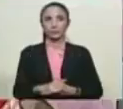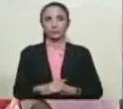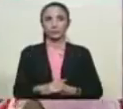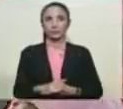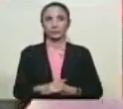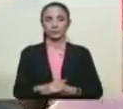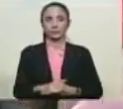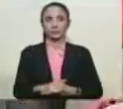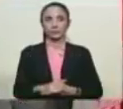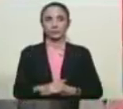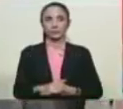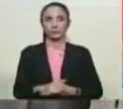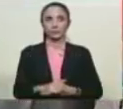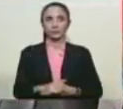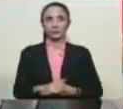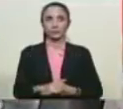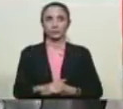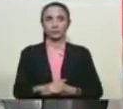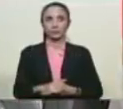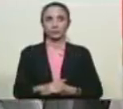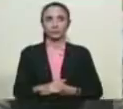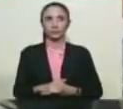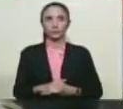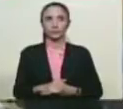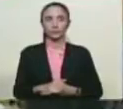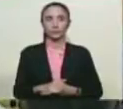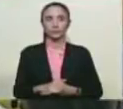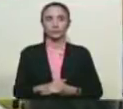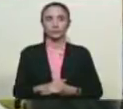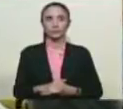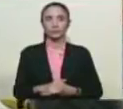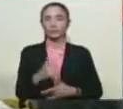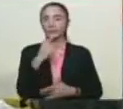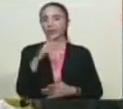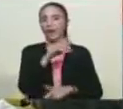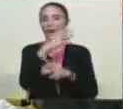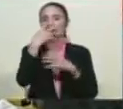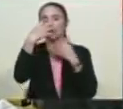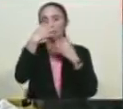dice Walter Martínez, ¿cómo quedó eso? ¿Cómo quedó?